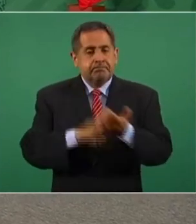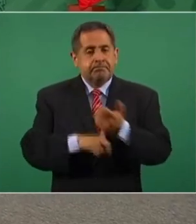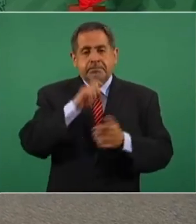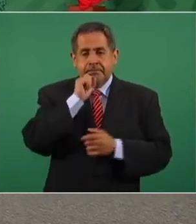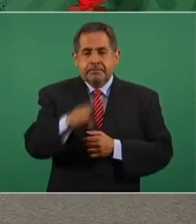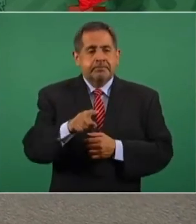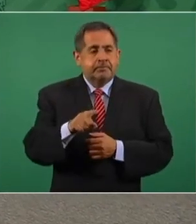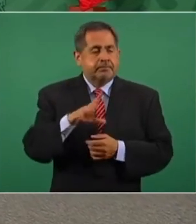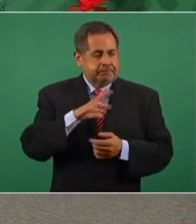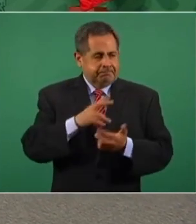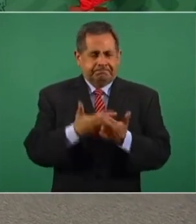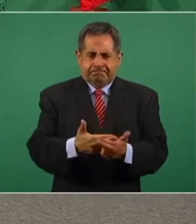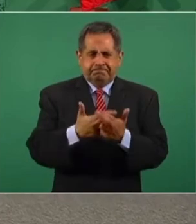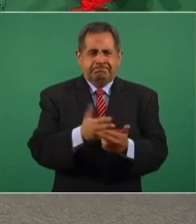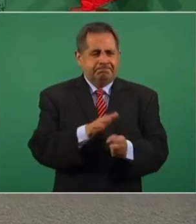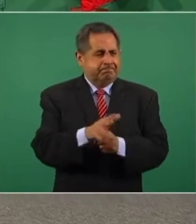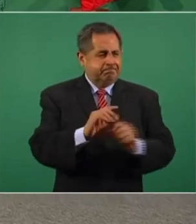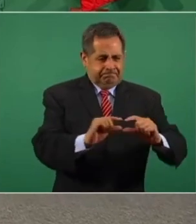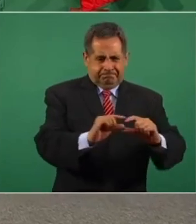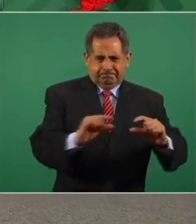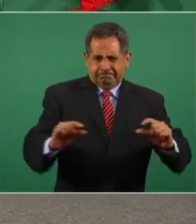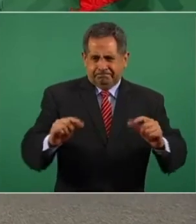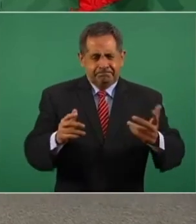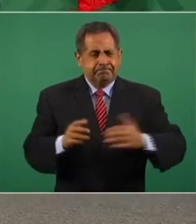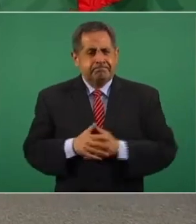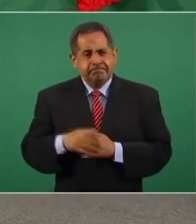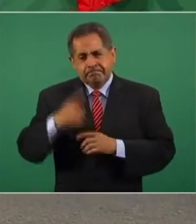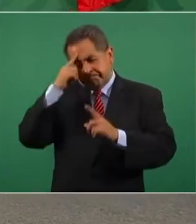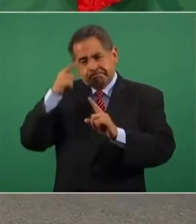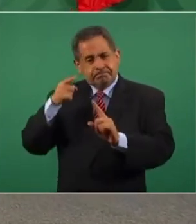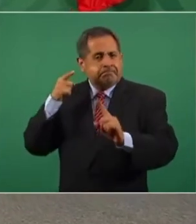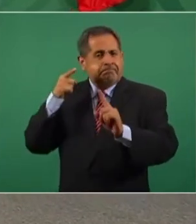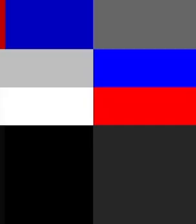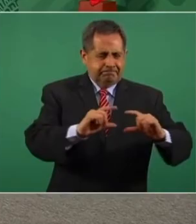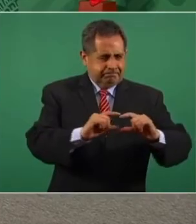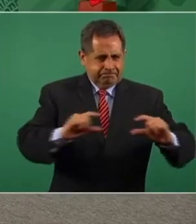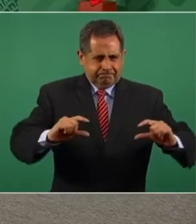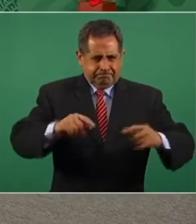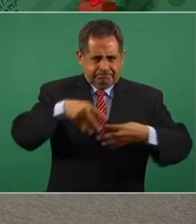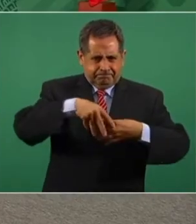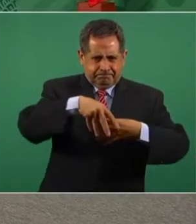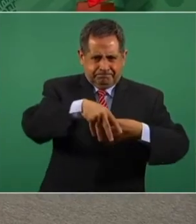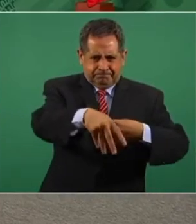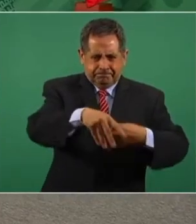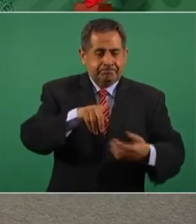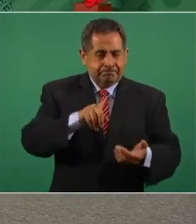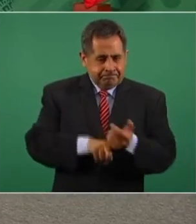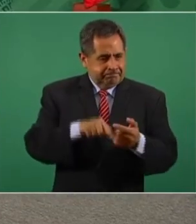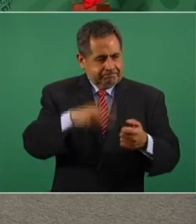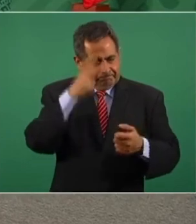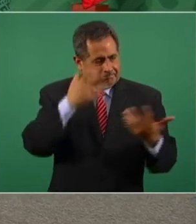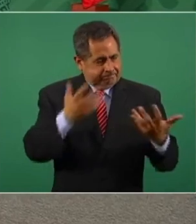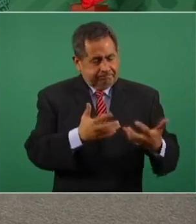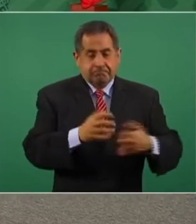también me dio fiebre. Y sufrí todos los síntomas del coronavirus. Yo